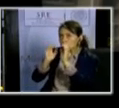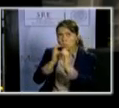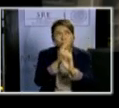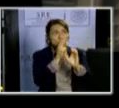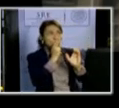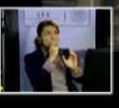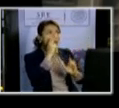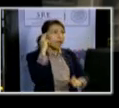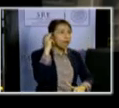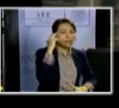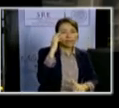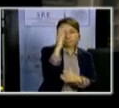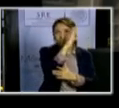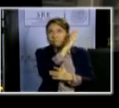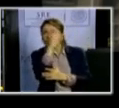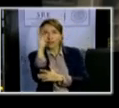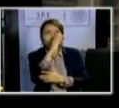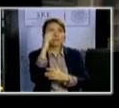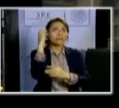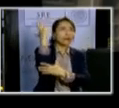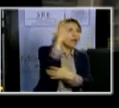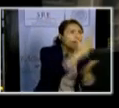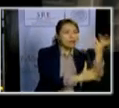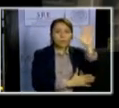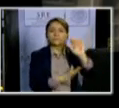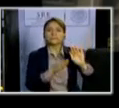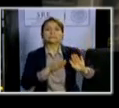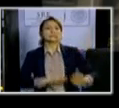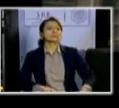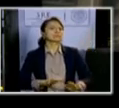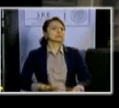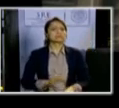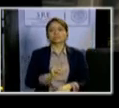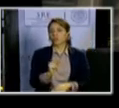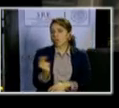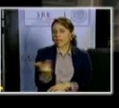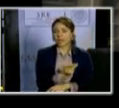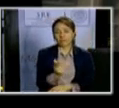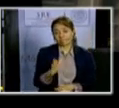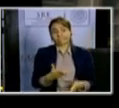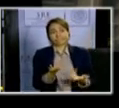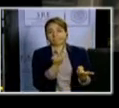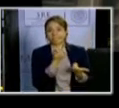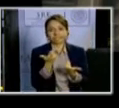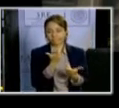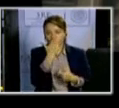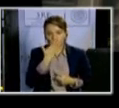principalmente minero. Pero la región también tiene algunos avances importantes. Por ejemplo, en